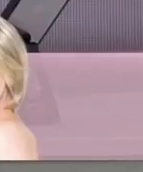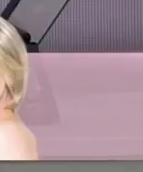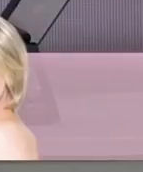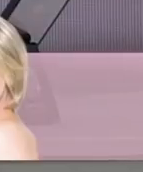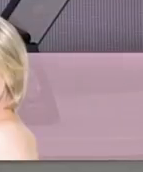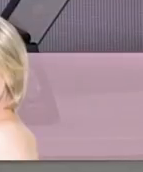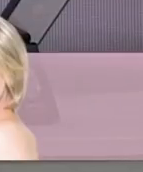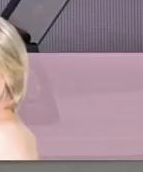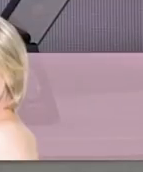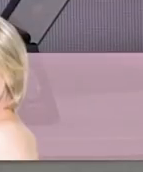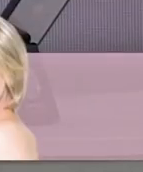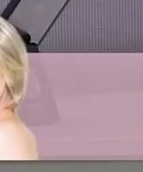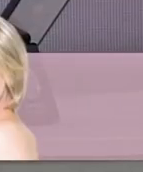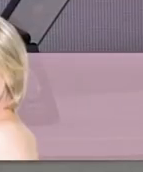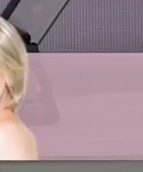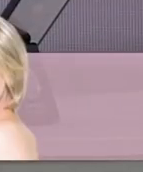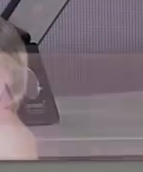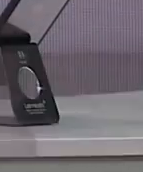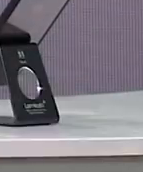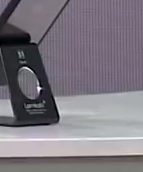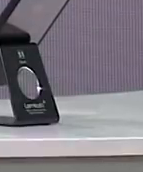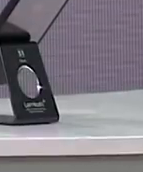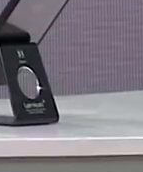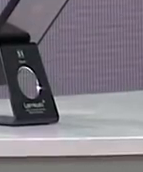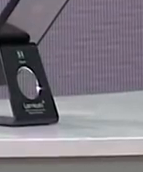digna. Señora,